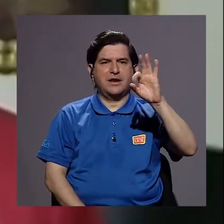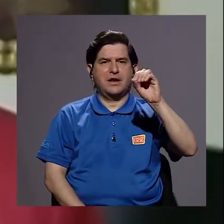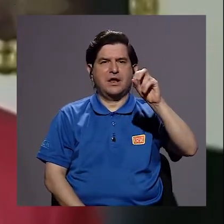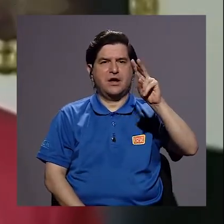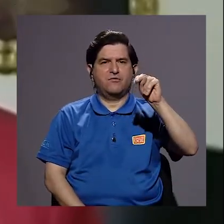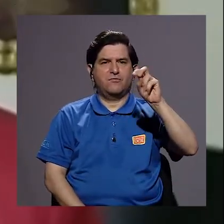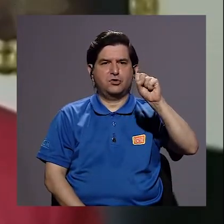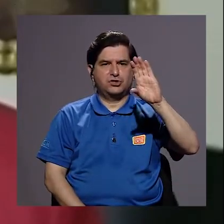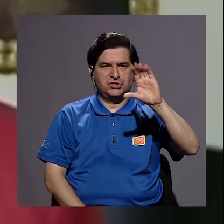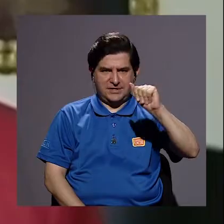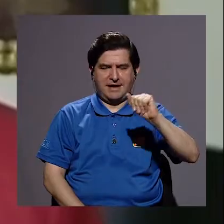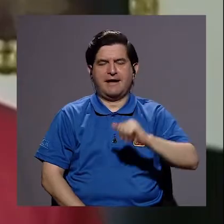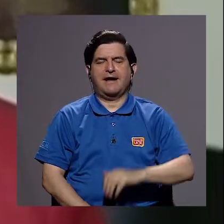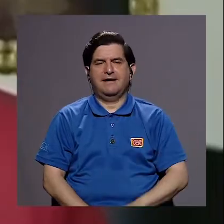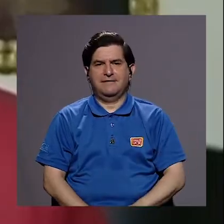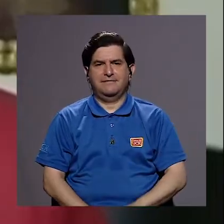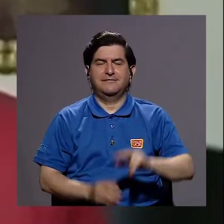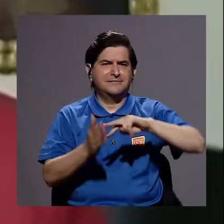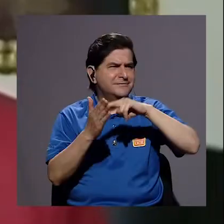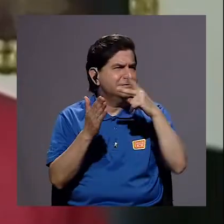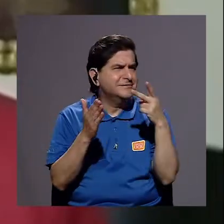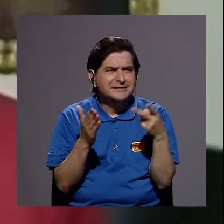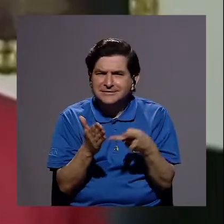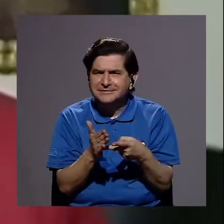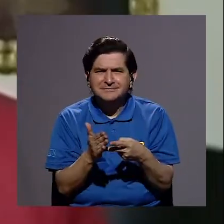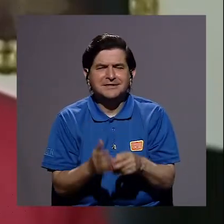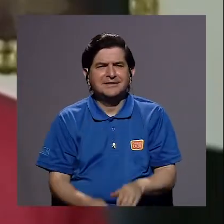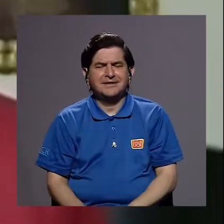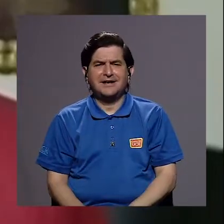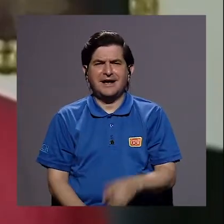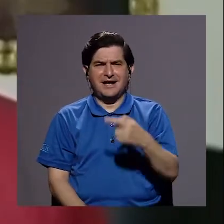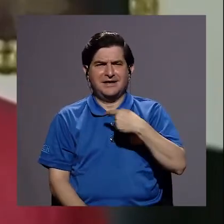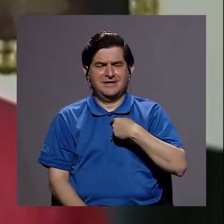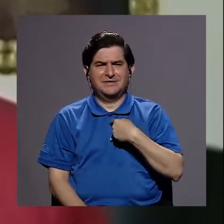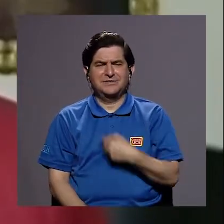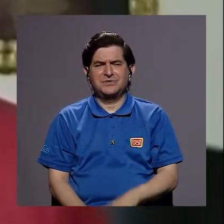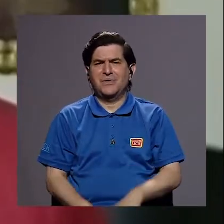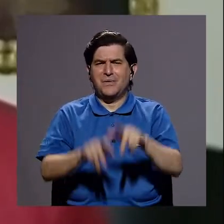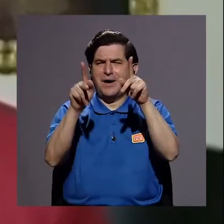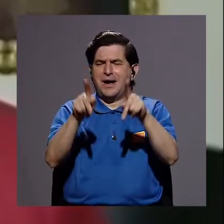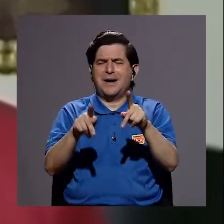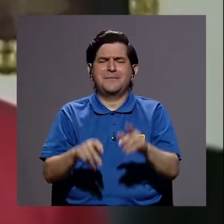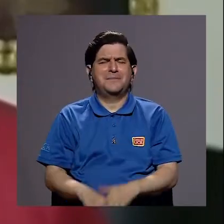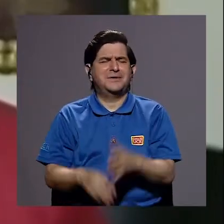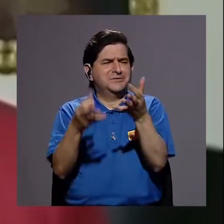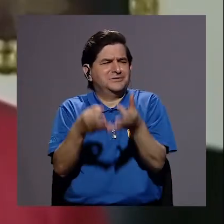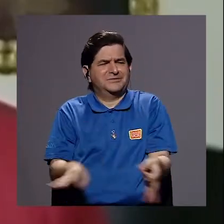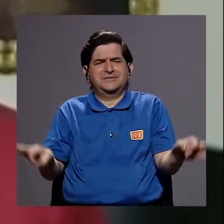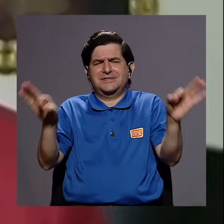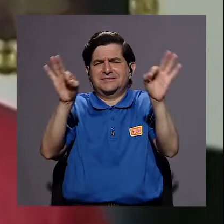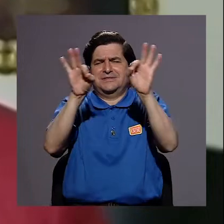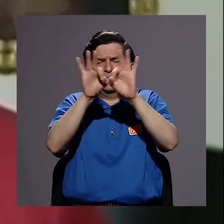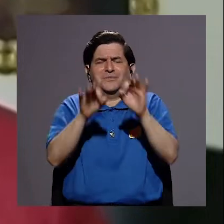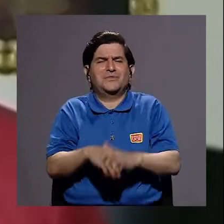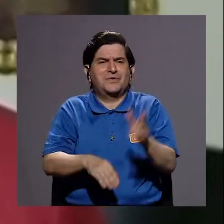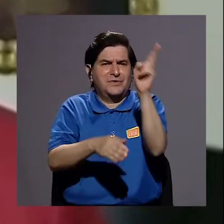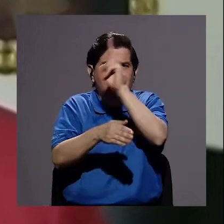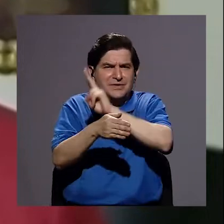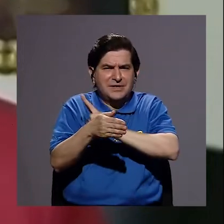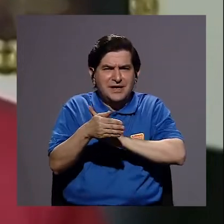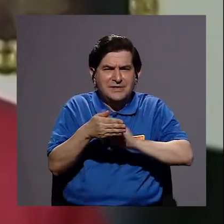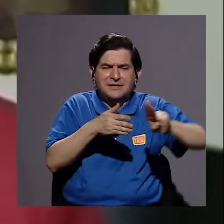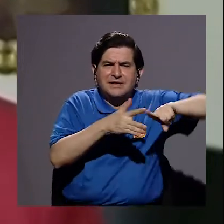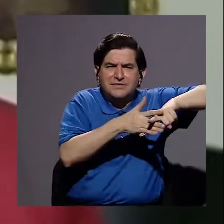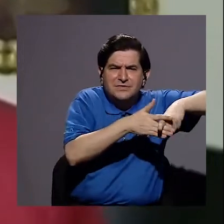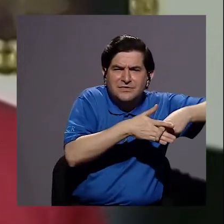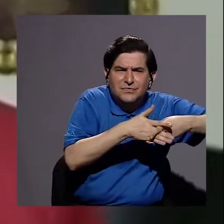de Anglin, es decir, tuve la crema innata de la universidad